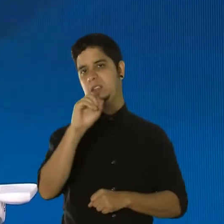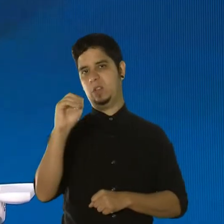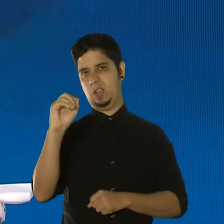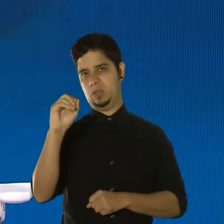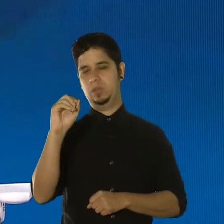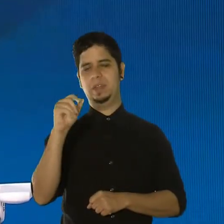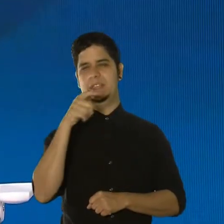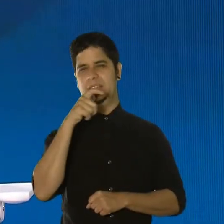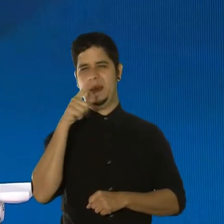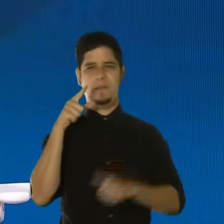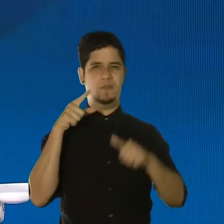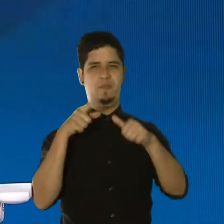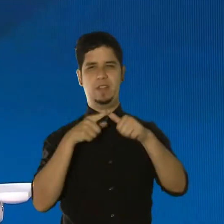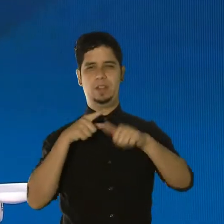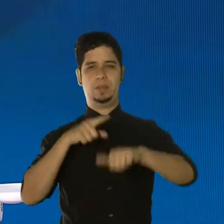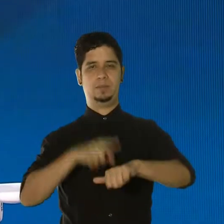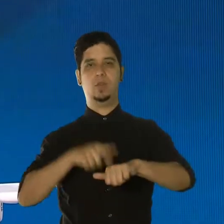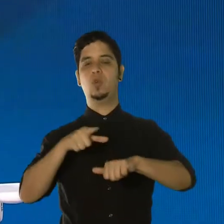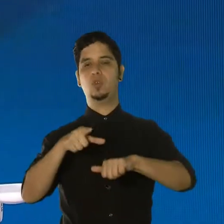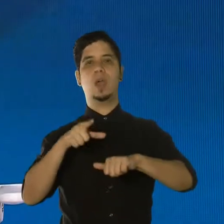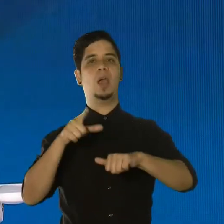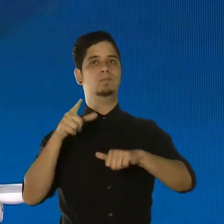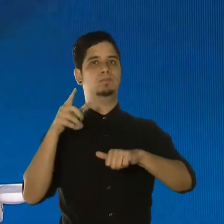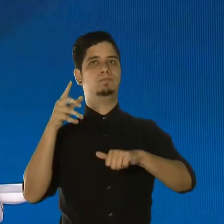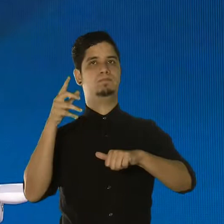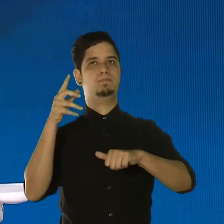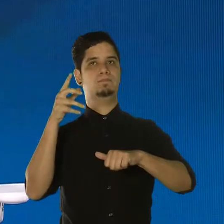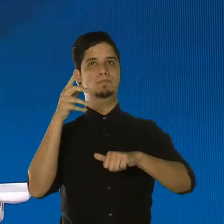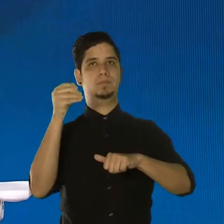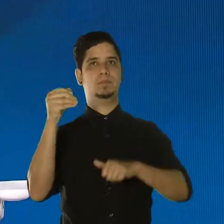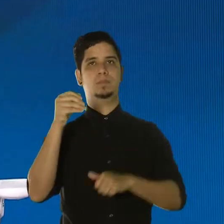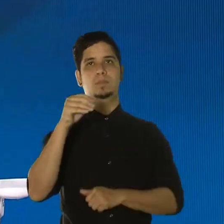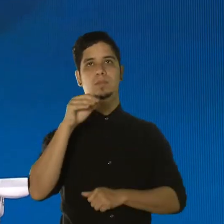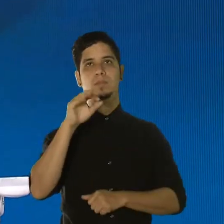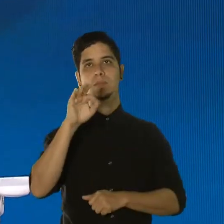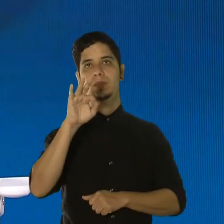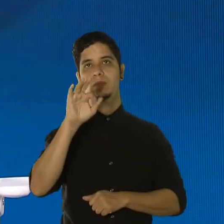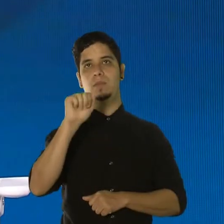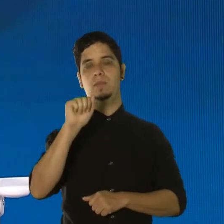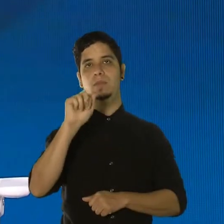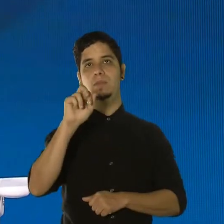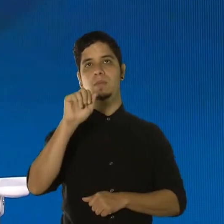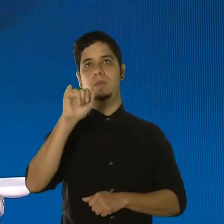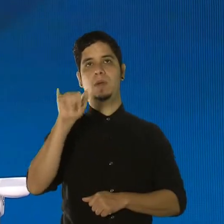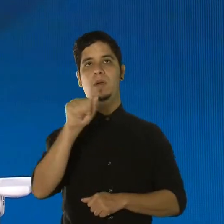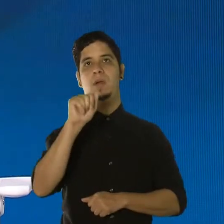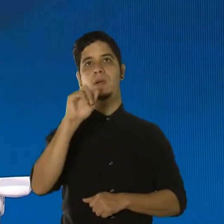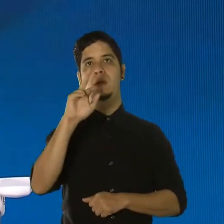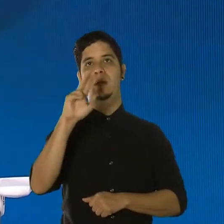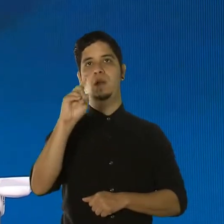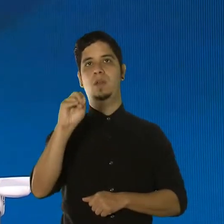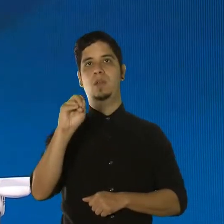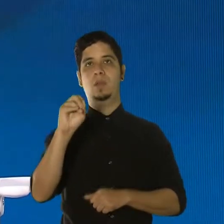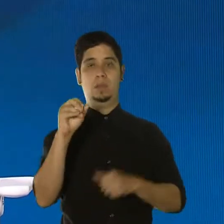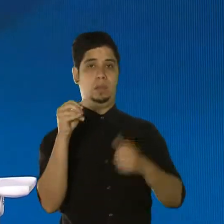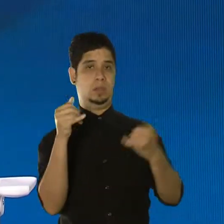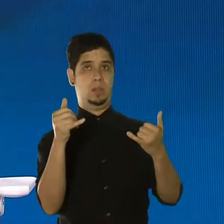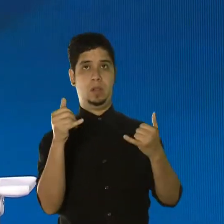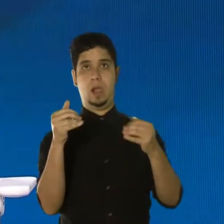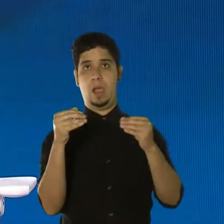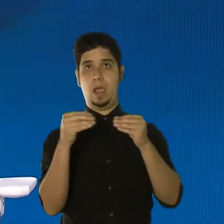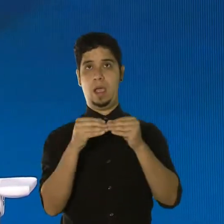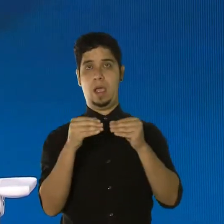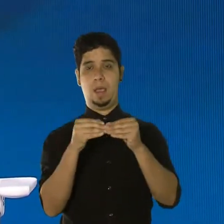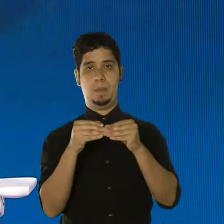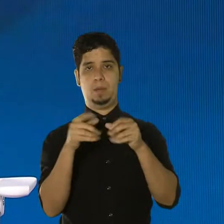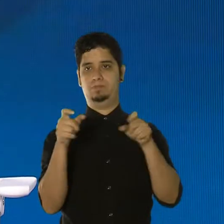la trajo una compañía de Fajardo que de casualidad hoy el importador mayorista que domina